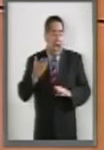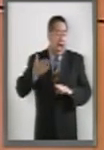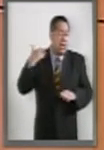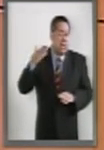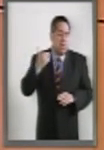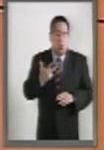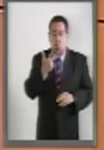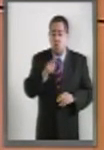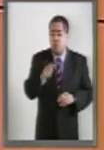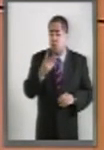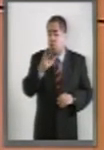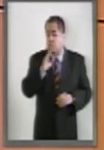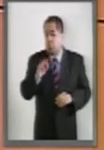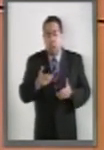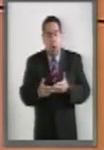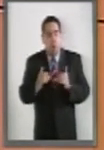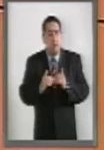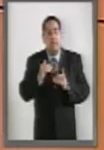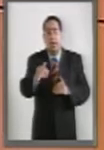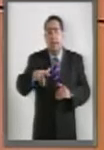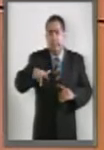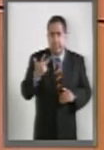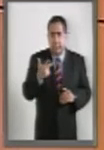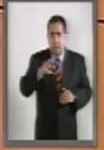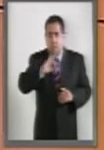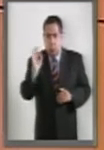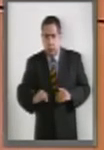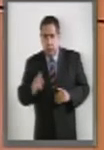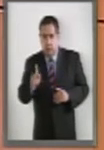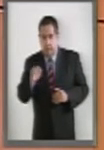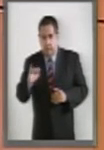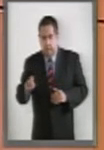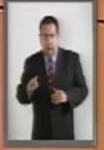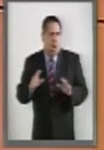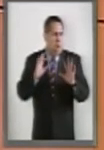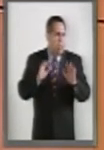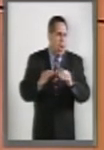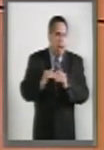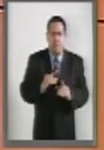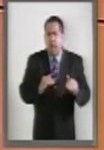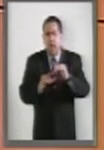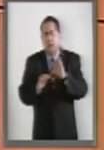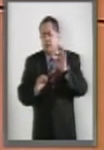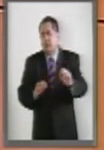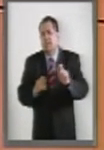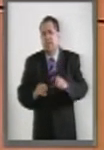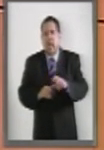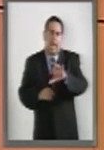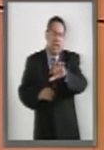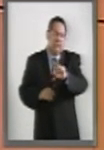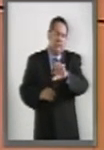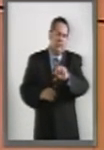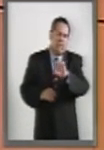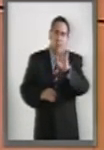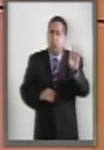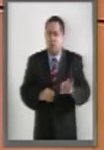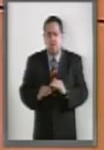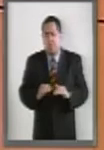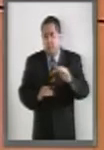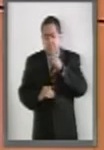del PIB al 13% que ocupan actualmente, observando un aumento superior al